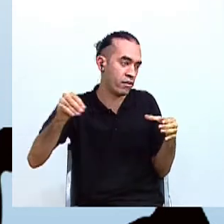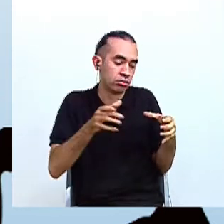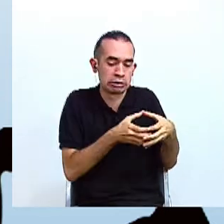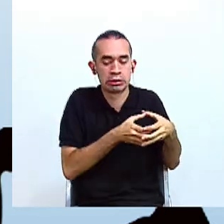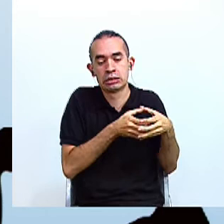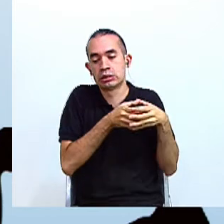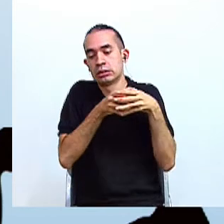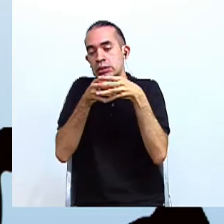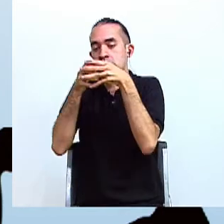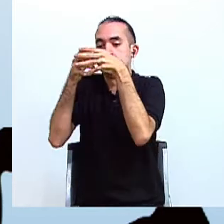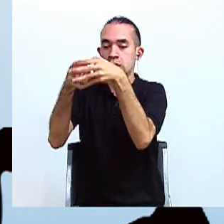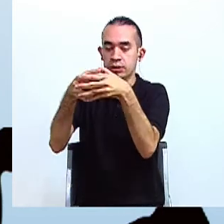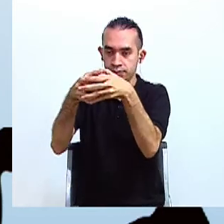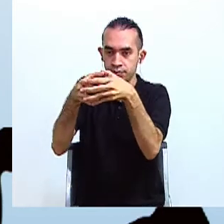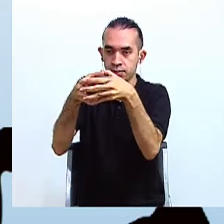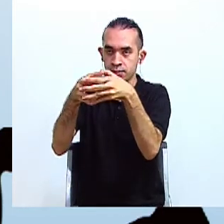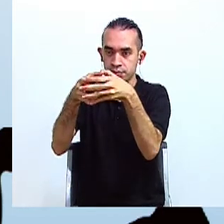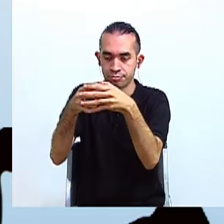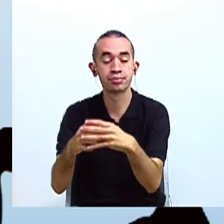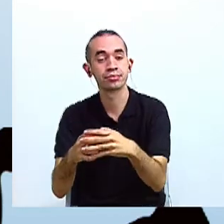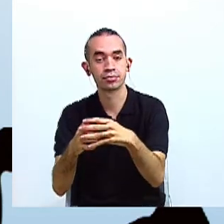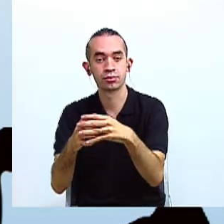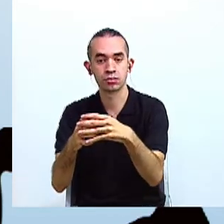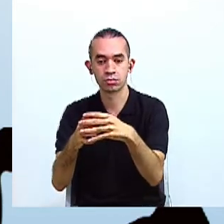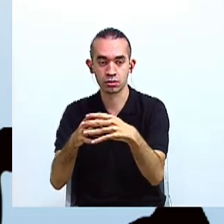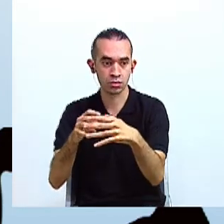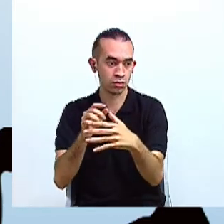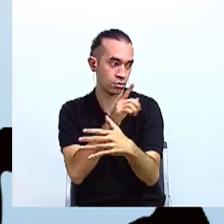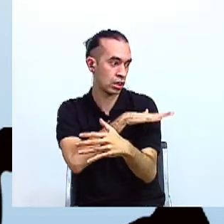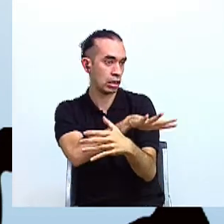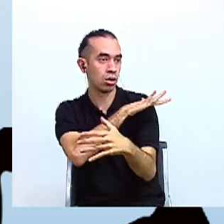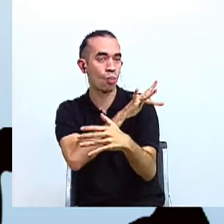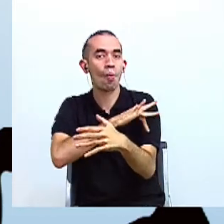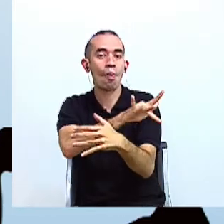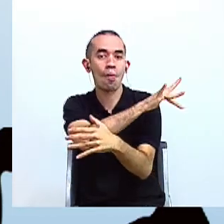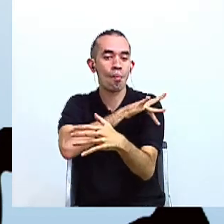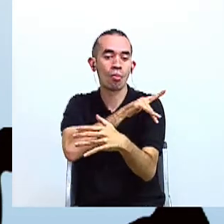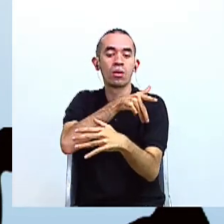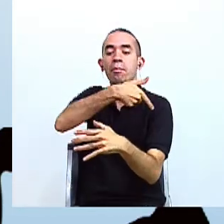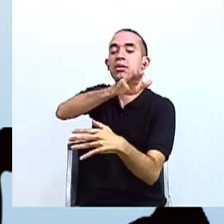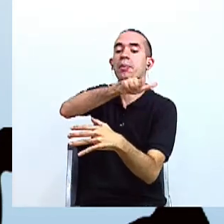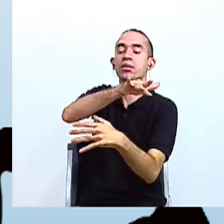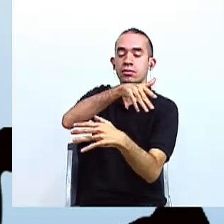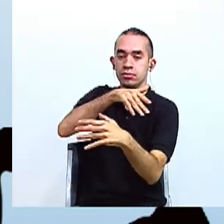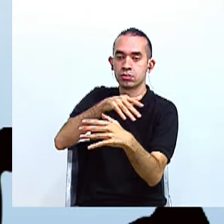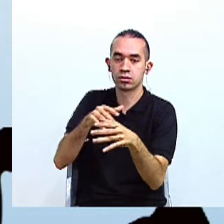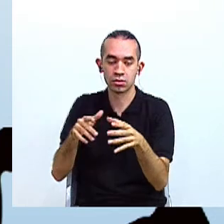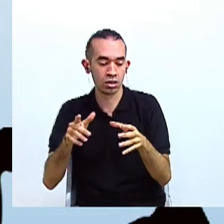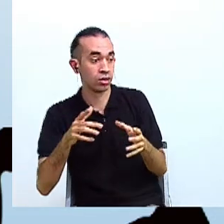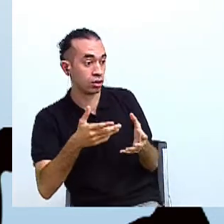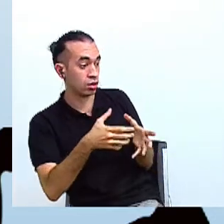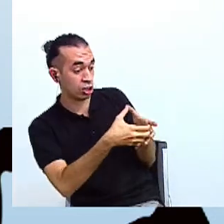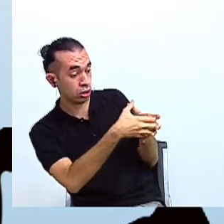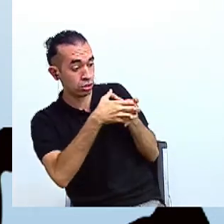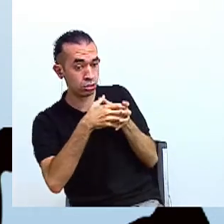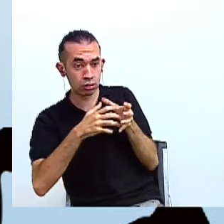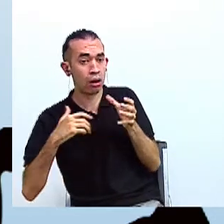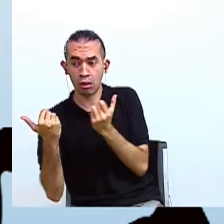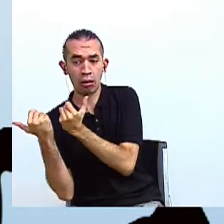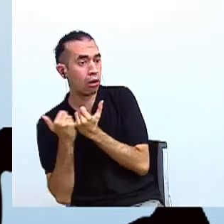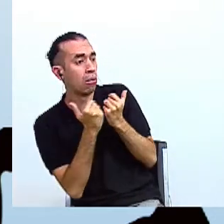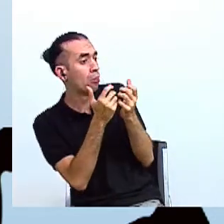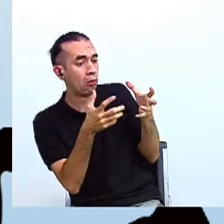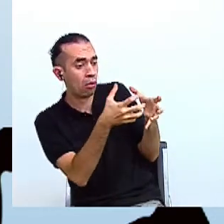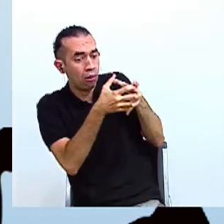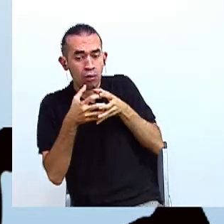con el problema que esto generaría tanto para la región expulsora como para la región que los recibe, con la escasez